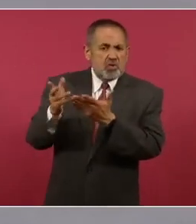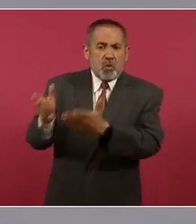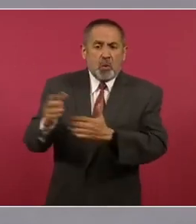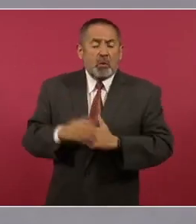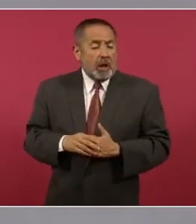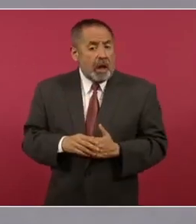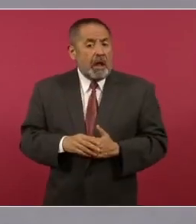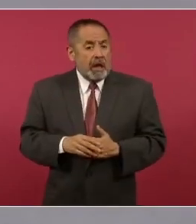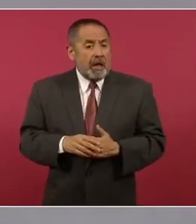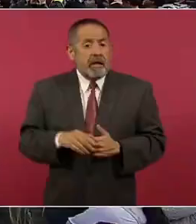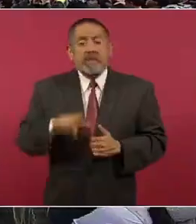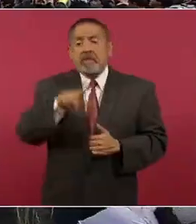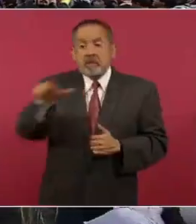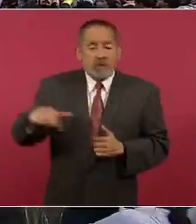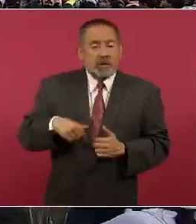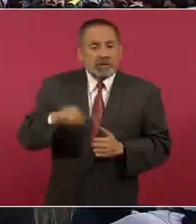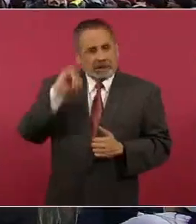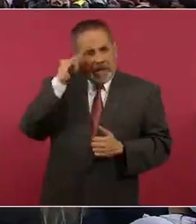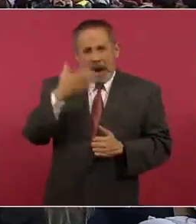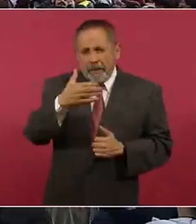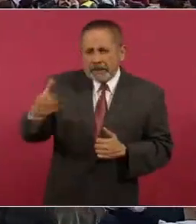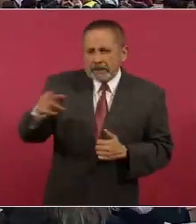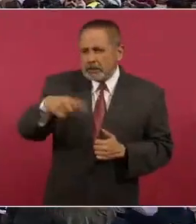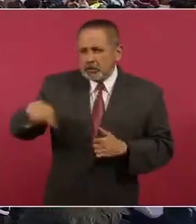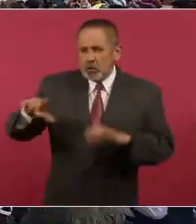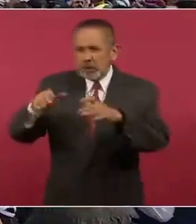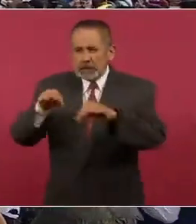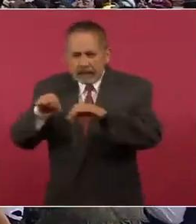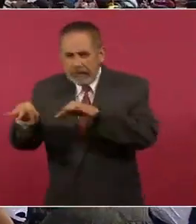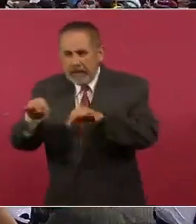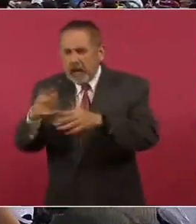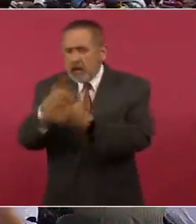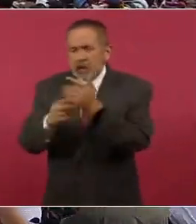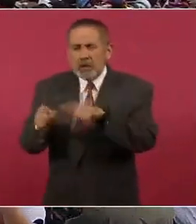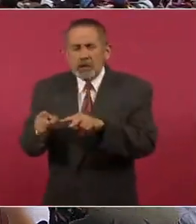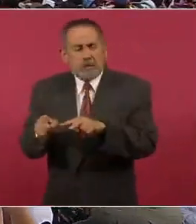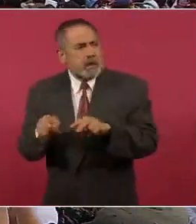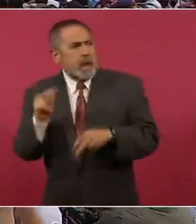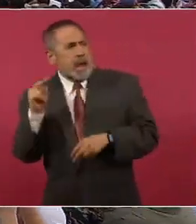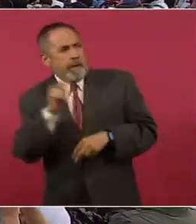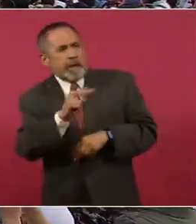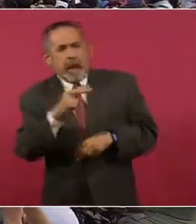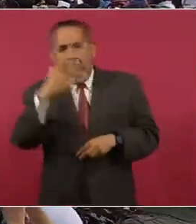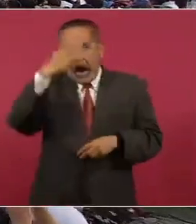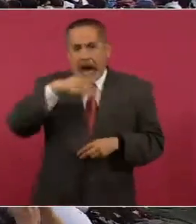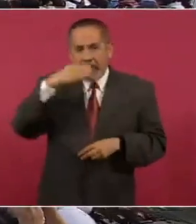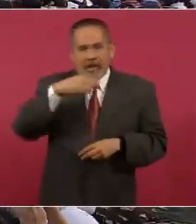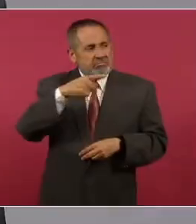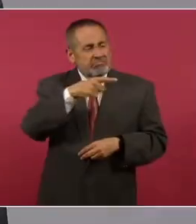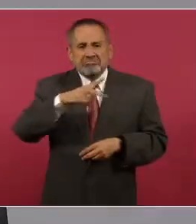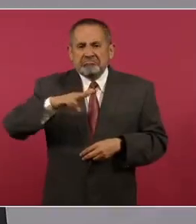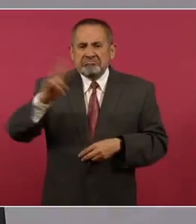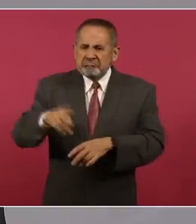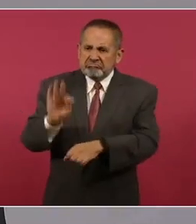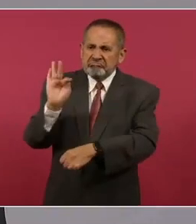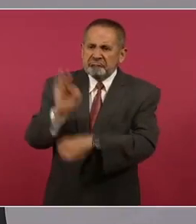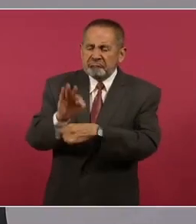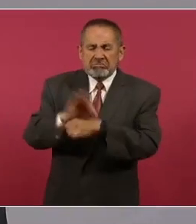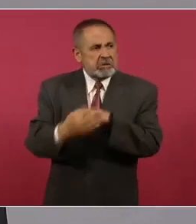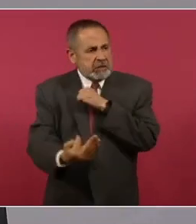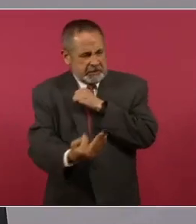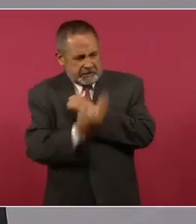campesinos y obreros identificaban a Cárdenas como el defensor de sus